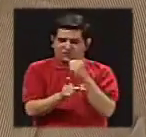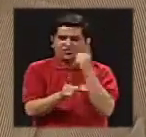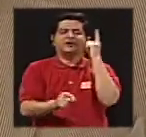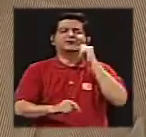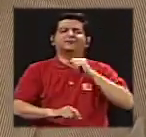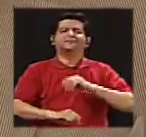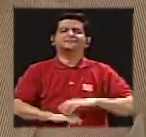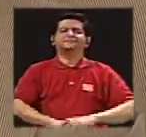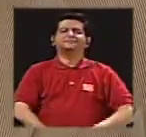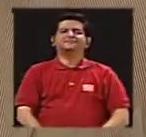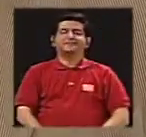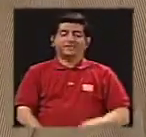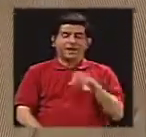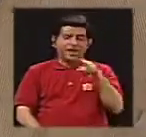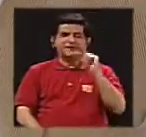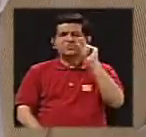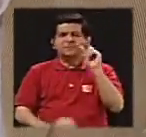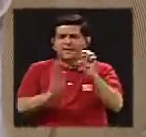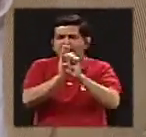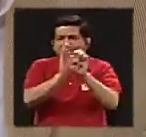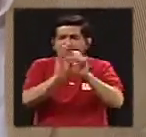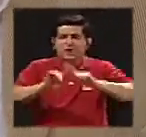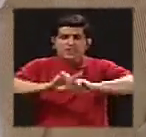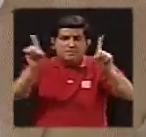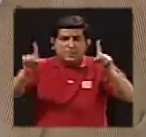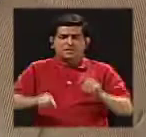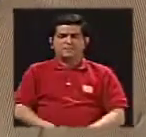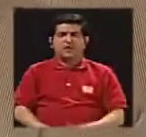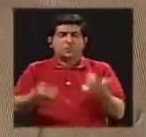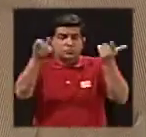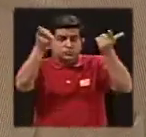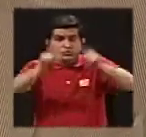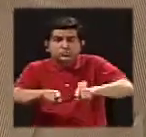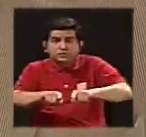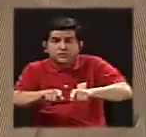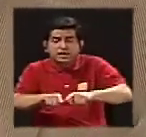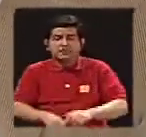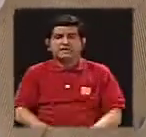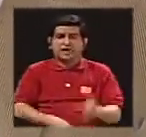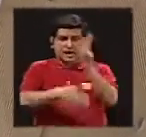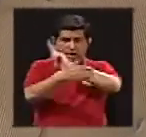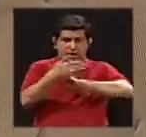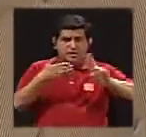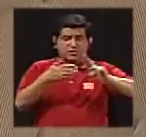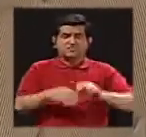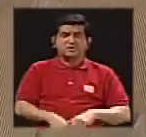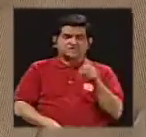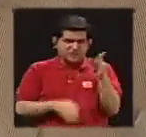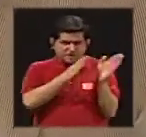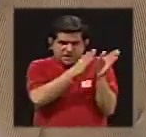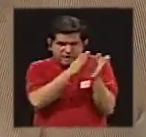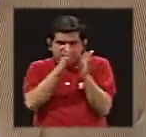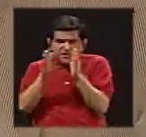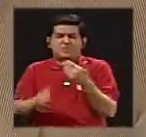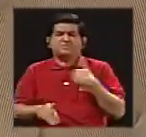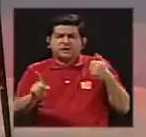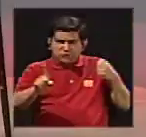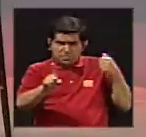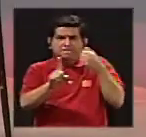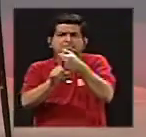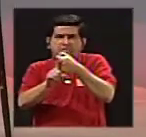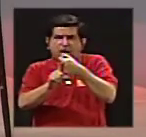E eso como un pequeño ejemplo pero evidentemente lo que ocurre en la universidad y cómo la universidad se organiza tiene un